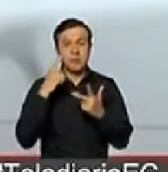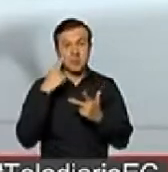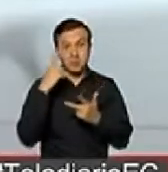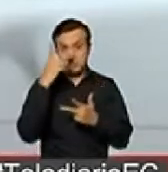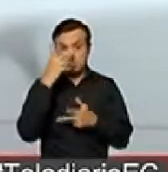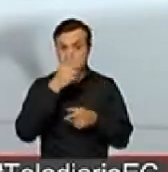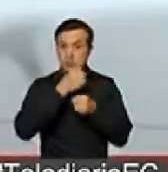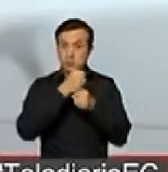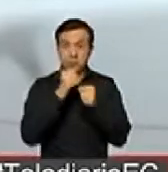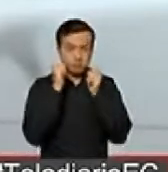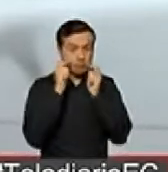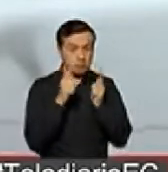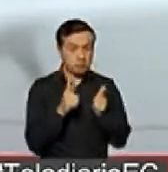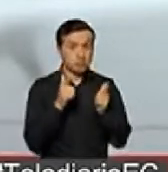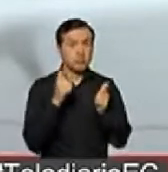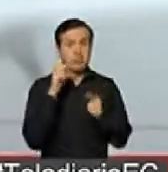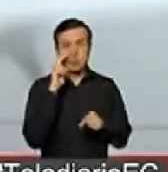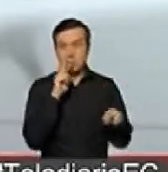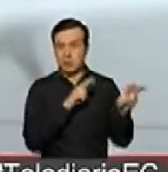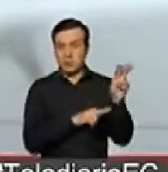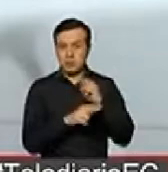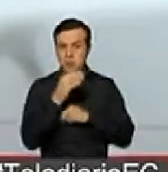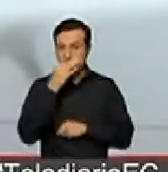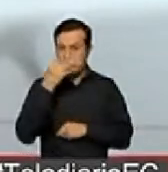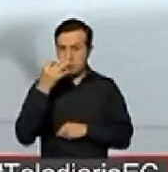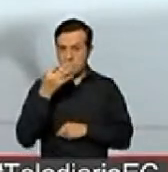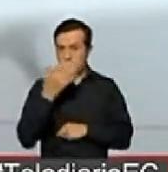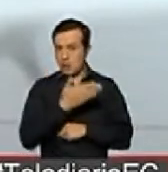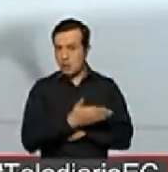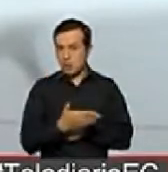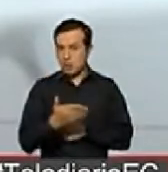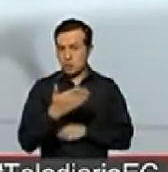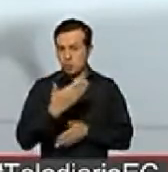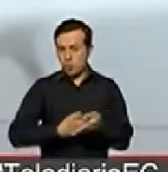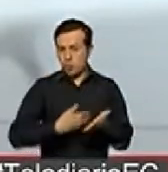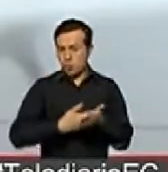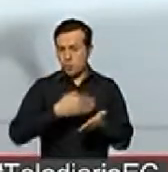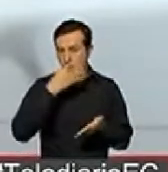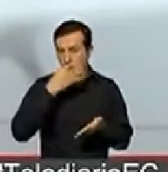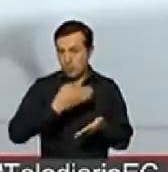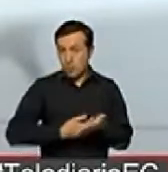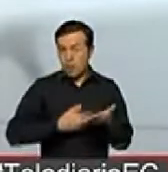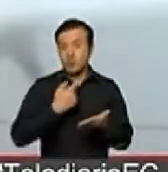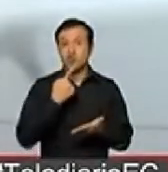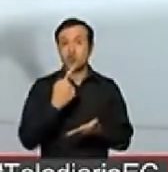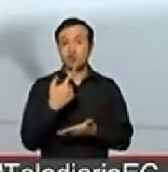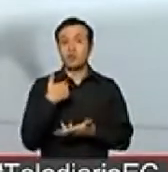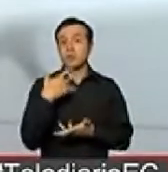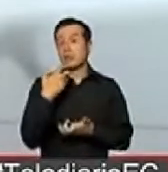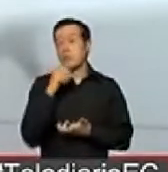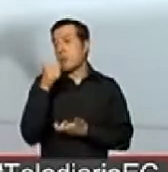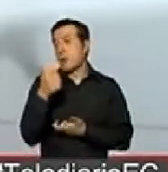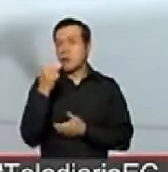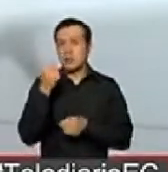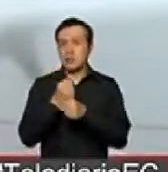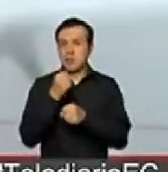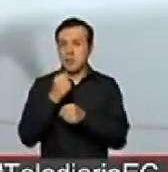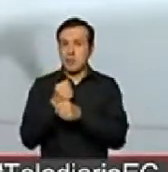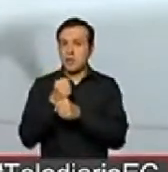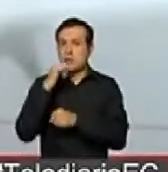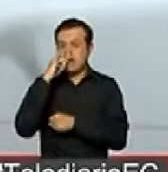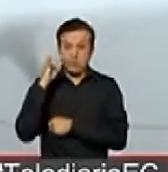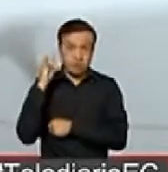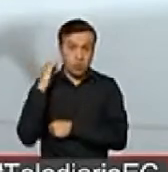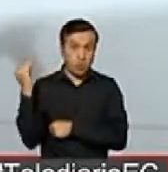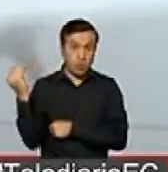de seguridad para que se verifique la veracidad de este tipo de documentos. Si yo el día de mañana quiero trabajar cerca de niños,